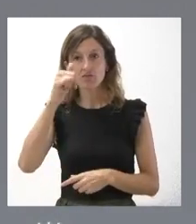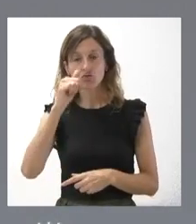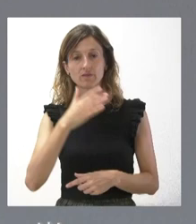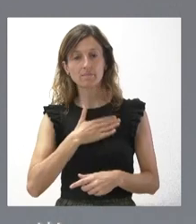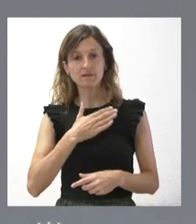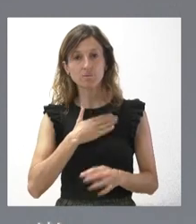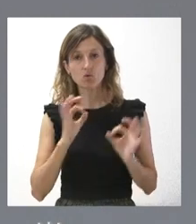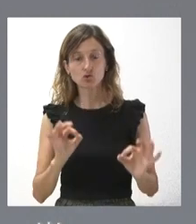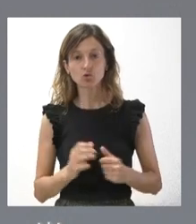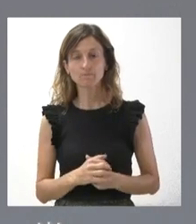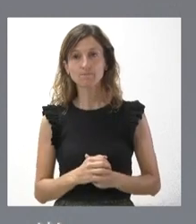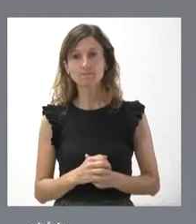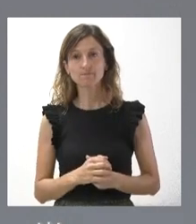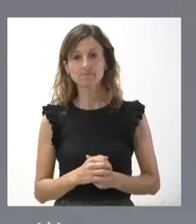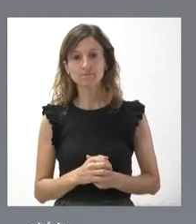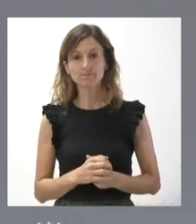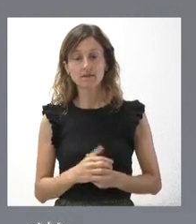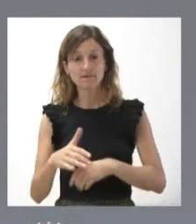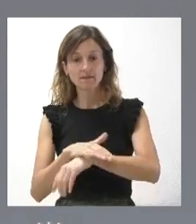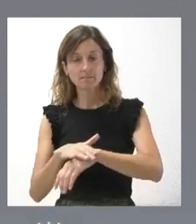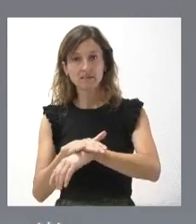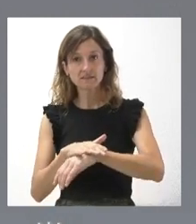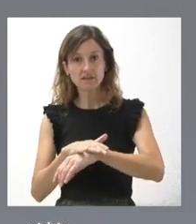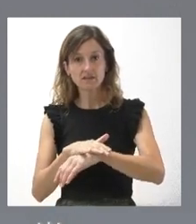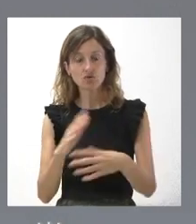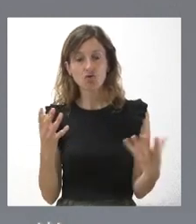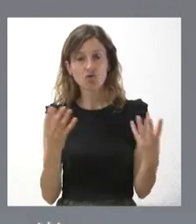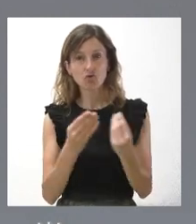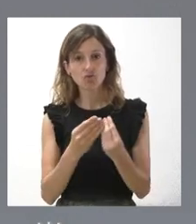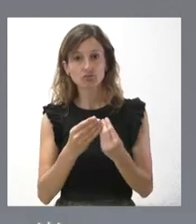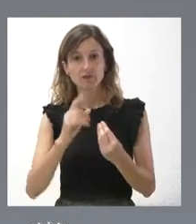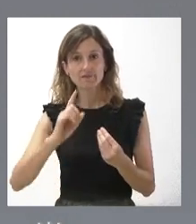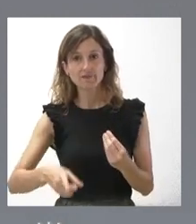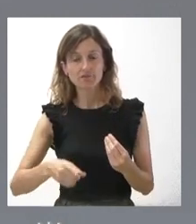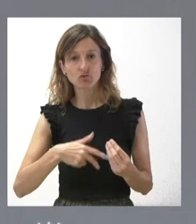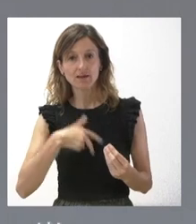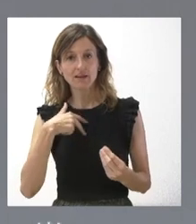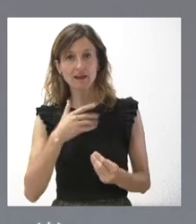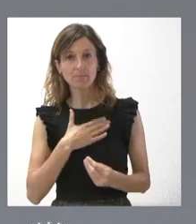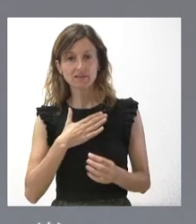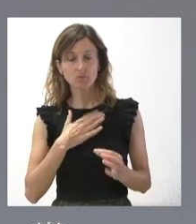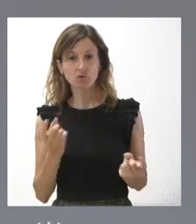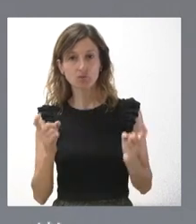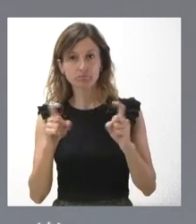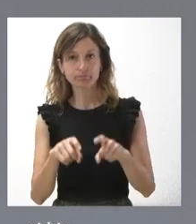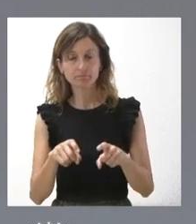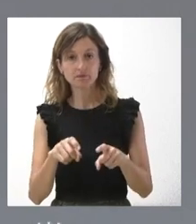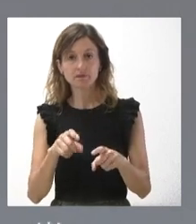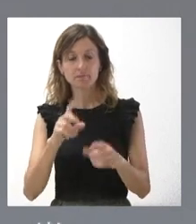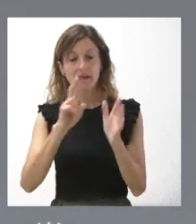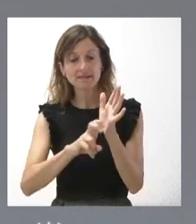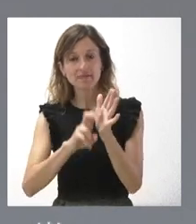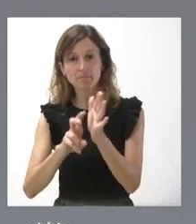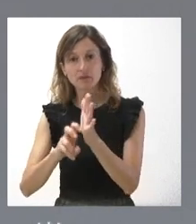Patrimonio del Ministerio con nuestro director general de Patrimonio a todos estos